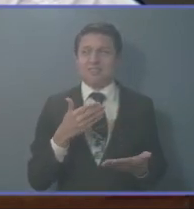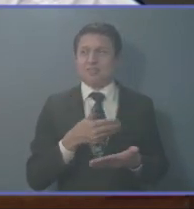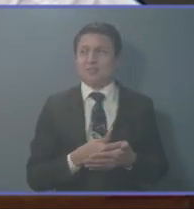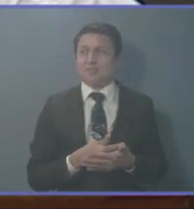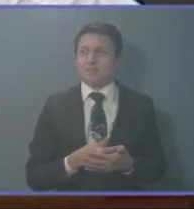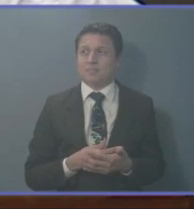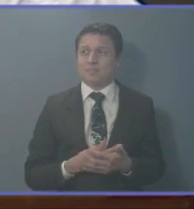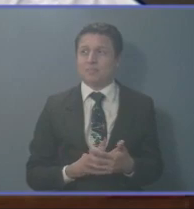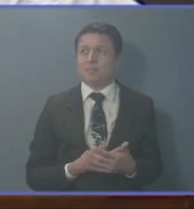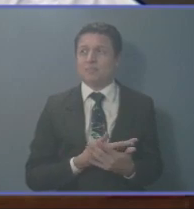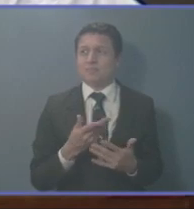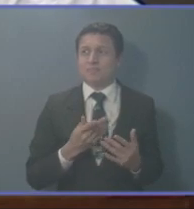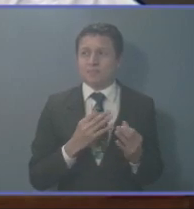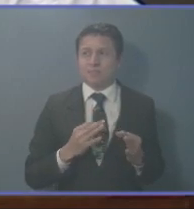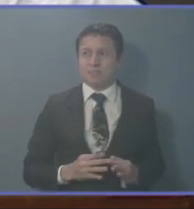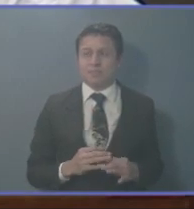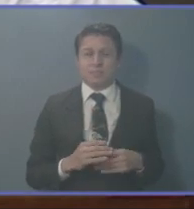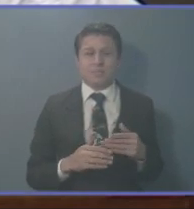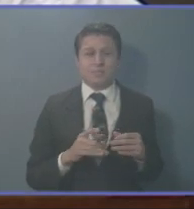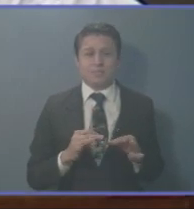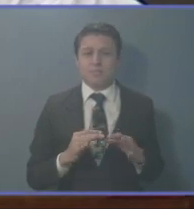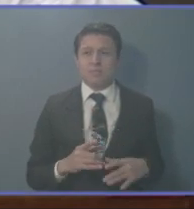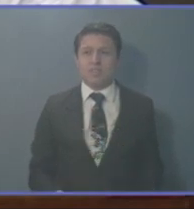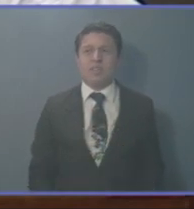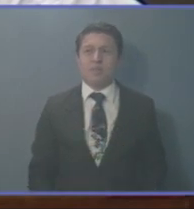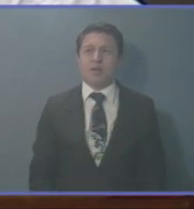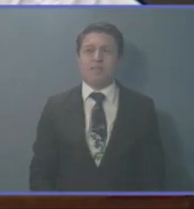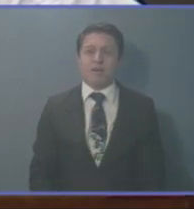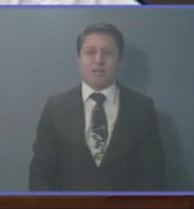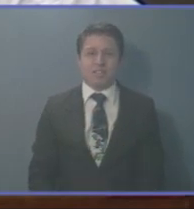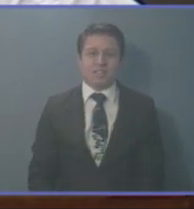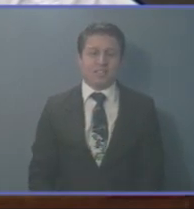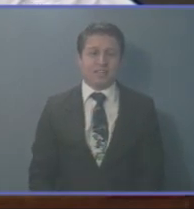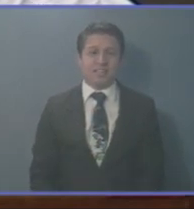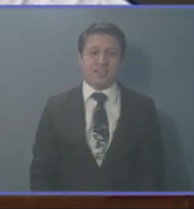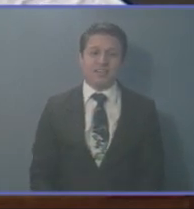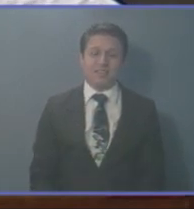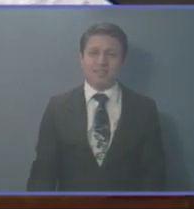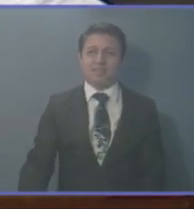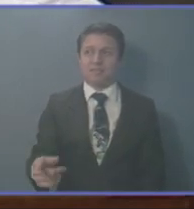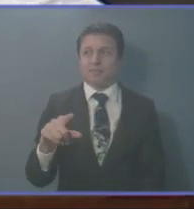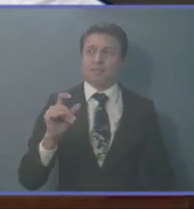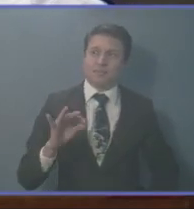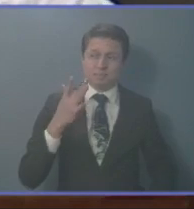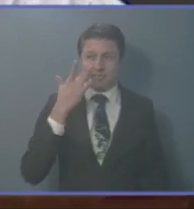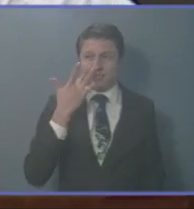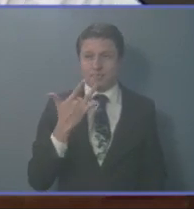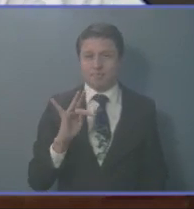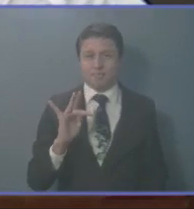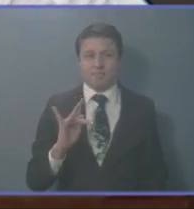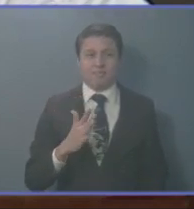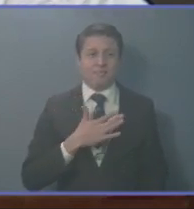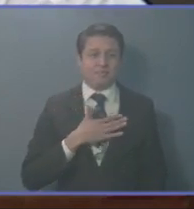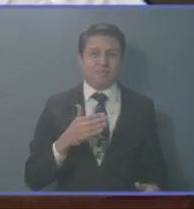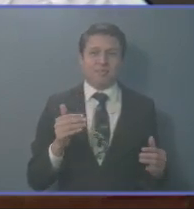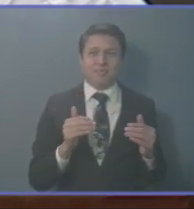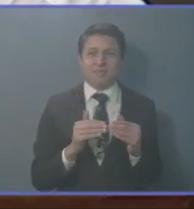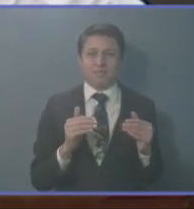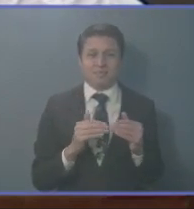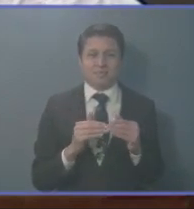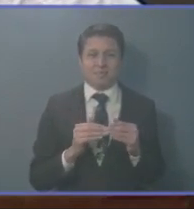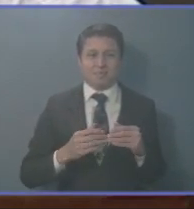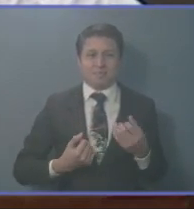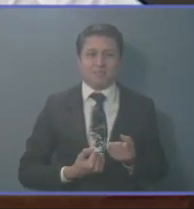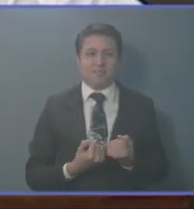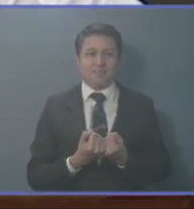de laboratorio, mejoría de los exámenes de gabinete y no haber estado expuesto nuevamente a un posible contagio, lo cual será valorado atendiendo a